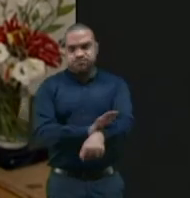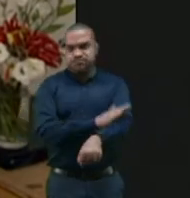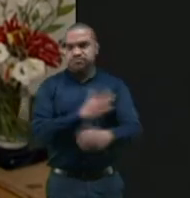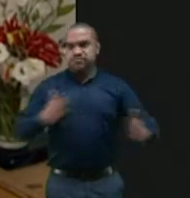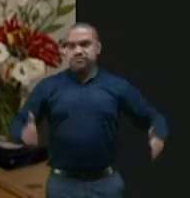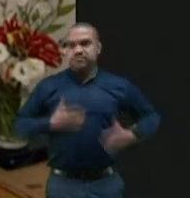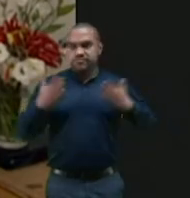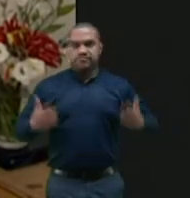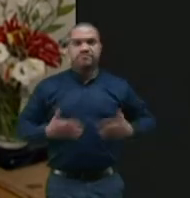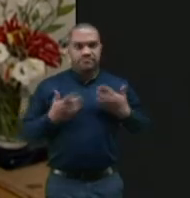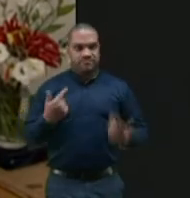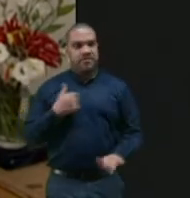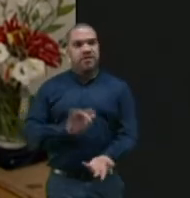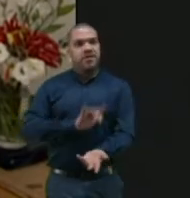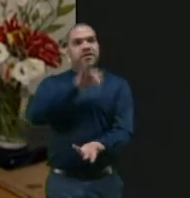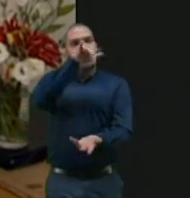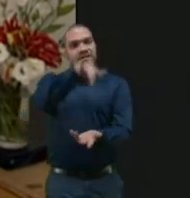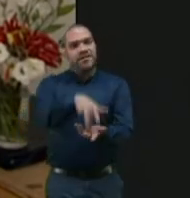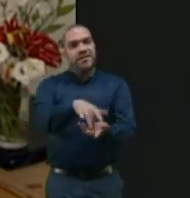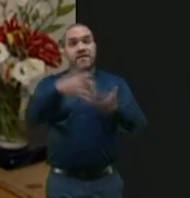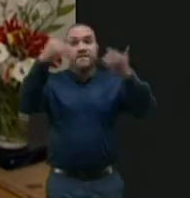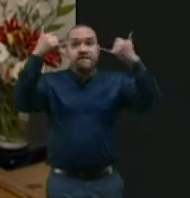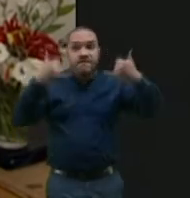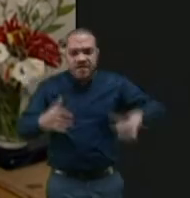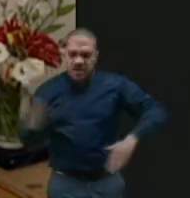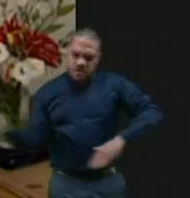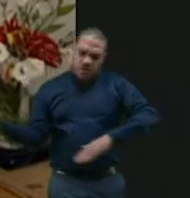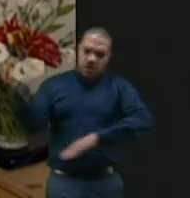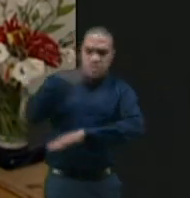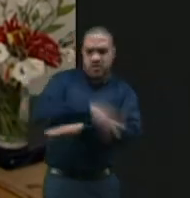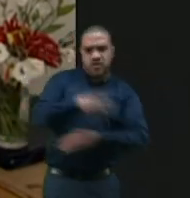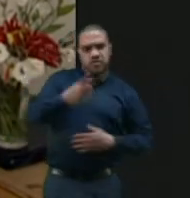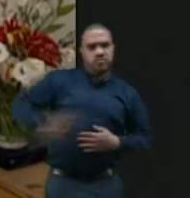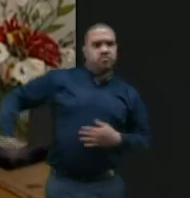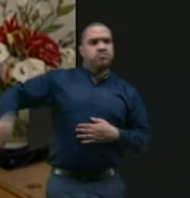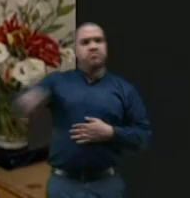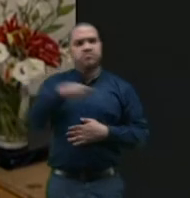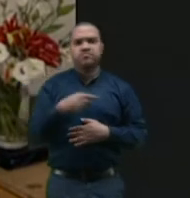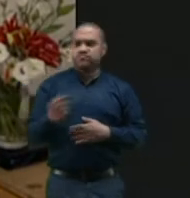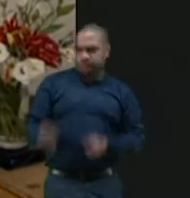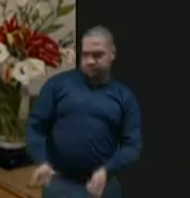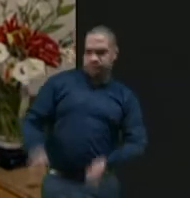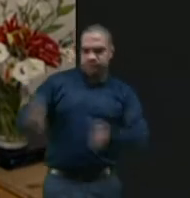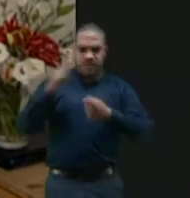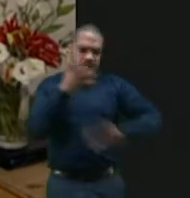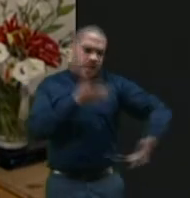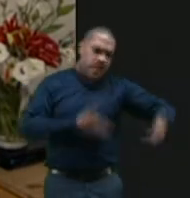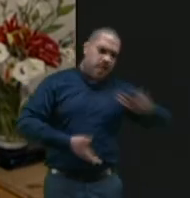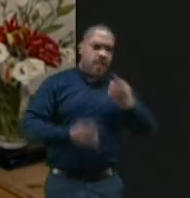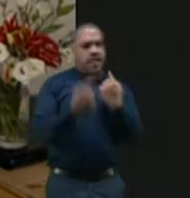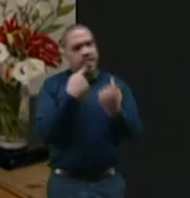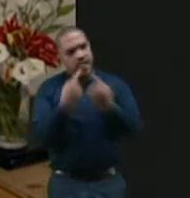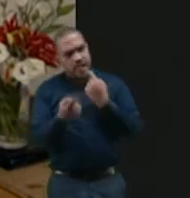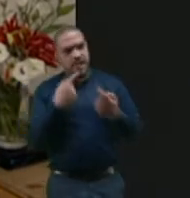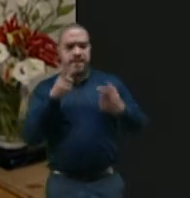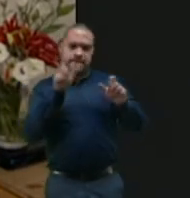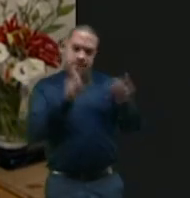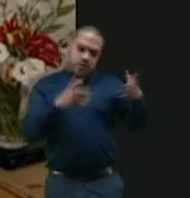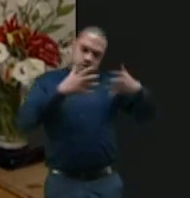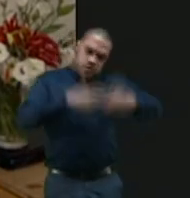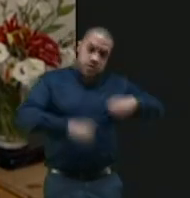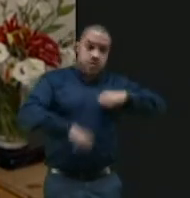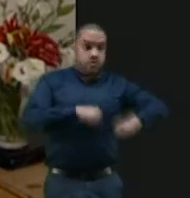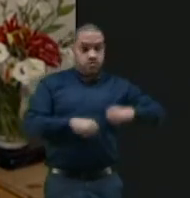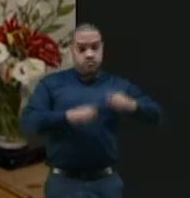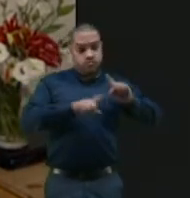día, ustedes me van a dar la palabra para hablar con los emprendedores. Y cuando hablamos de esto, hablamos que todas estas